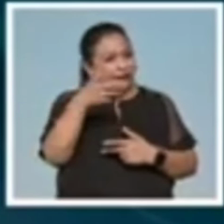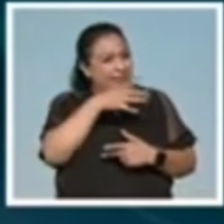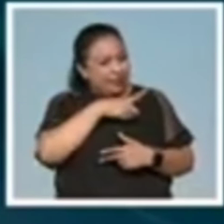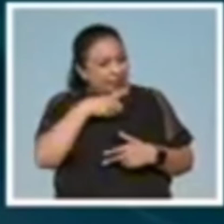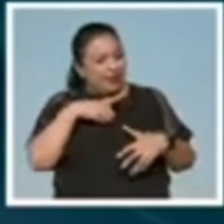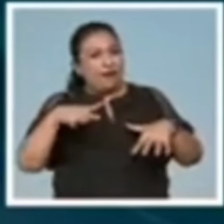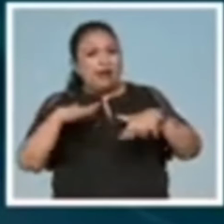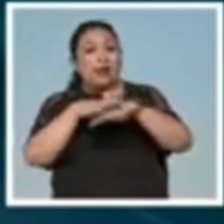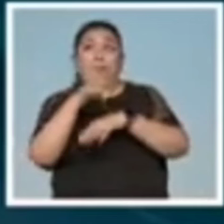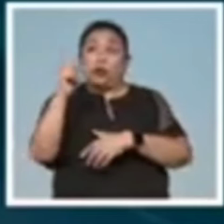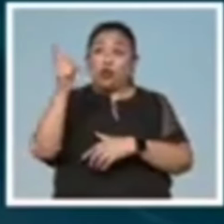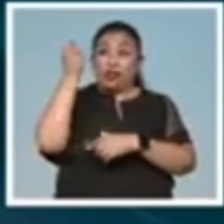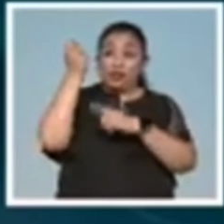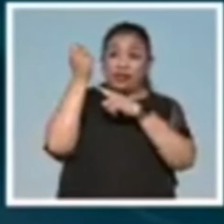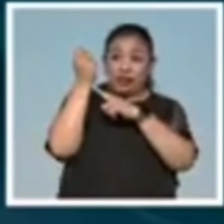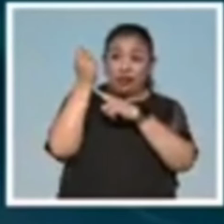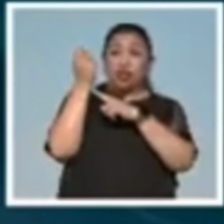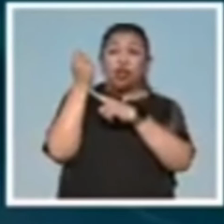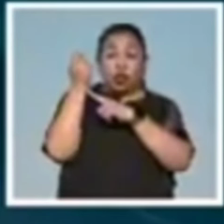cambiar porque la tecnología,